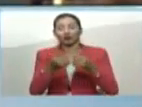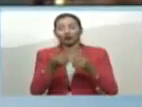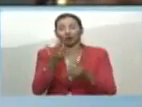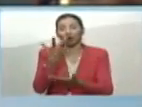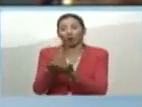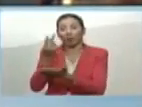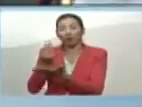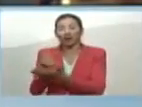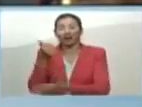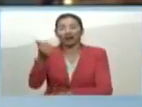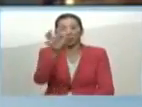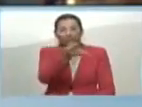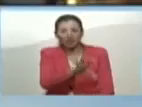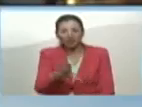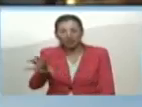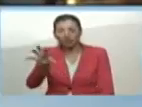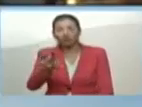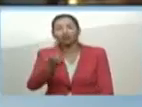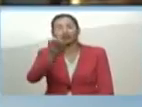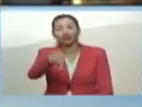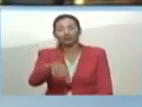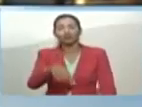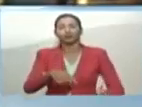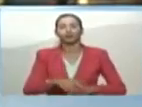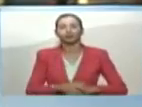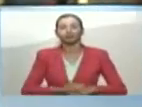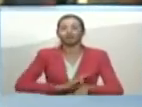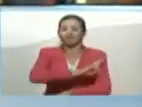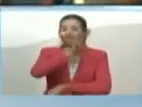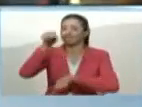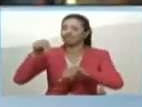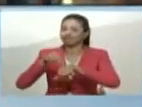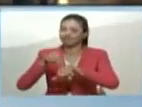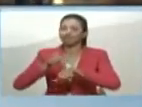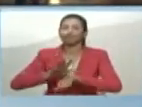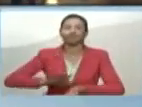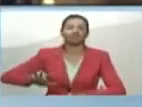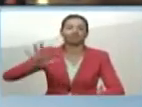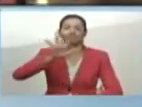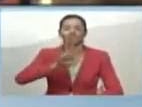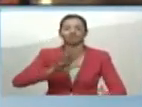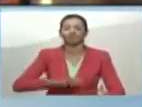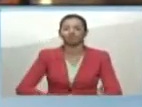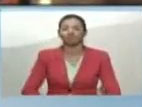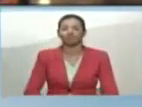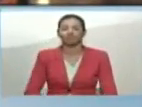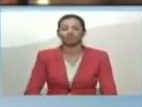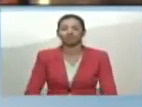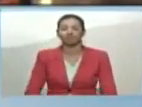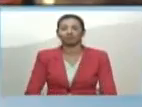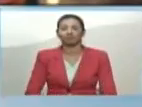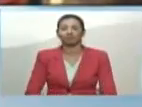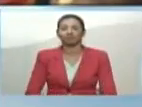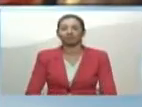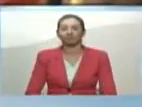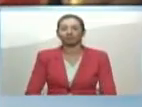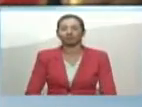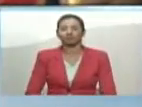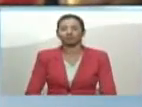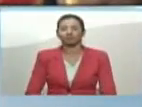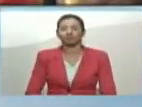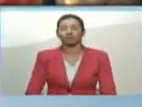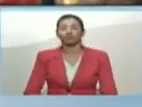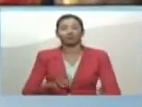los estados y a su vez llevarlo a nivel nacional. Lo otro, en la parte